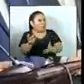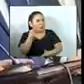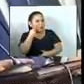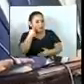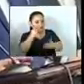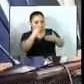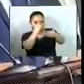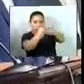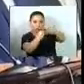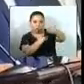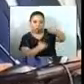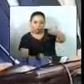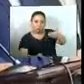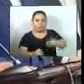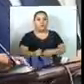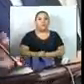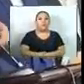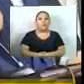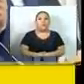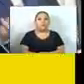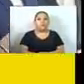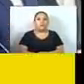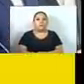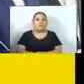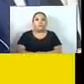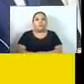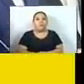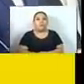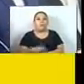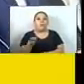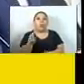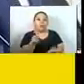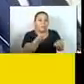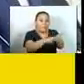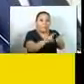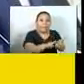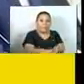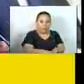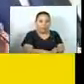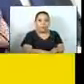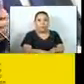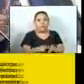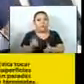categorías o clases cuántas plazas sin